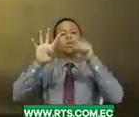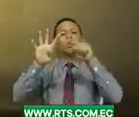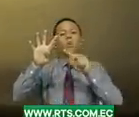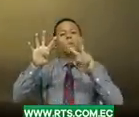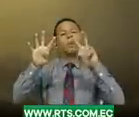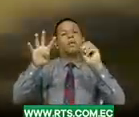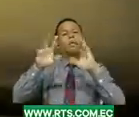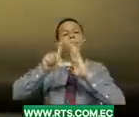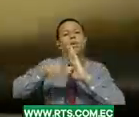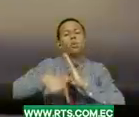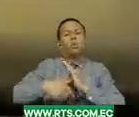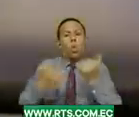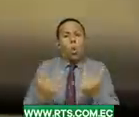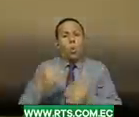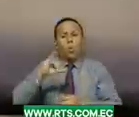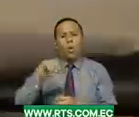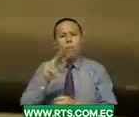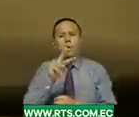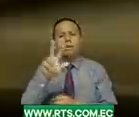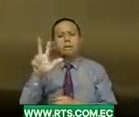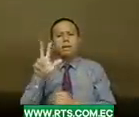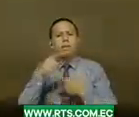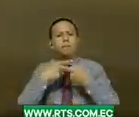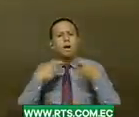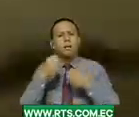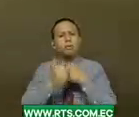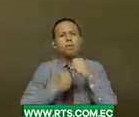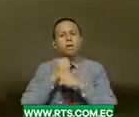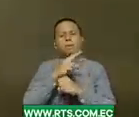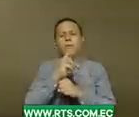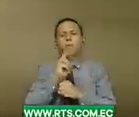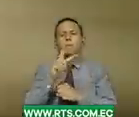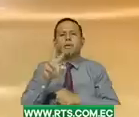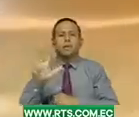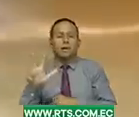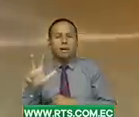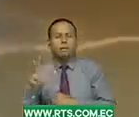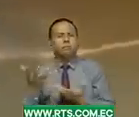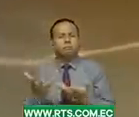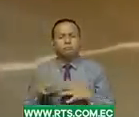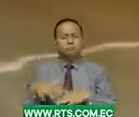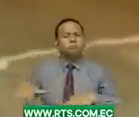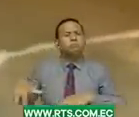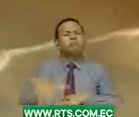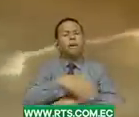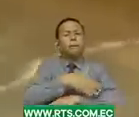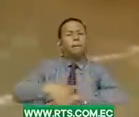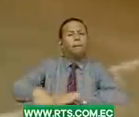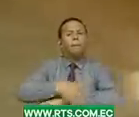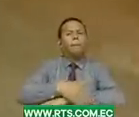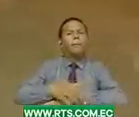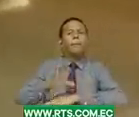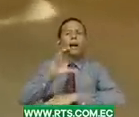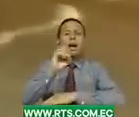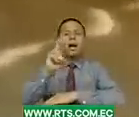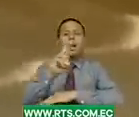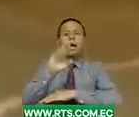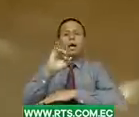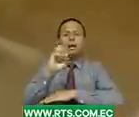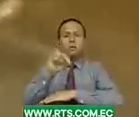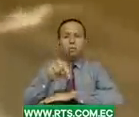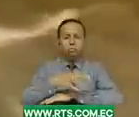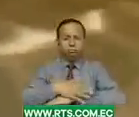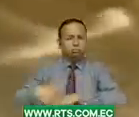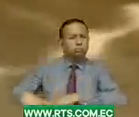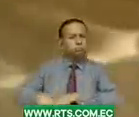de este jueves 23 de marzo de 2023. Sobre la avenida Benjamín Carrión,